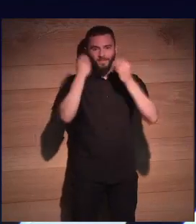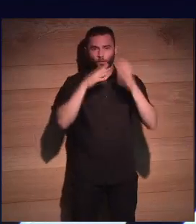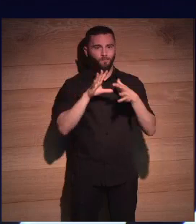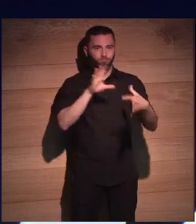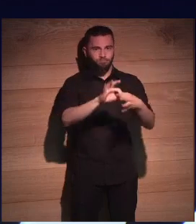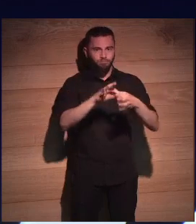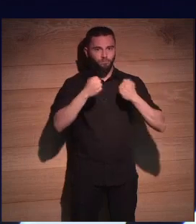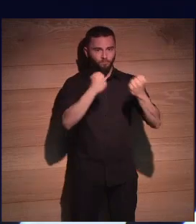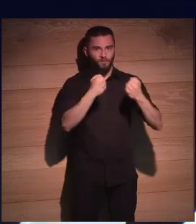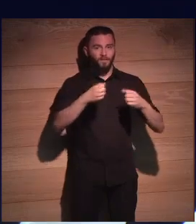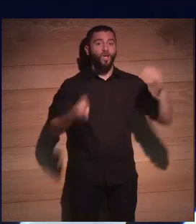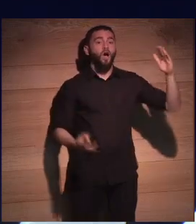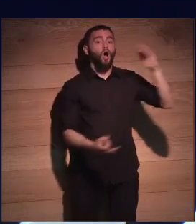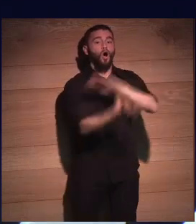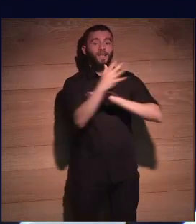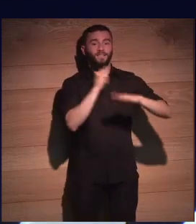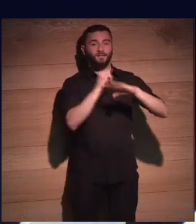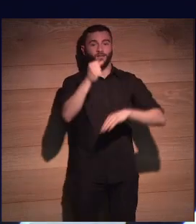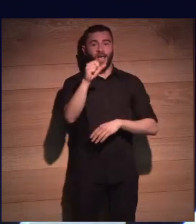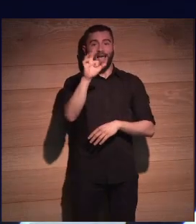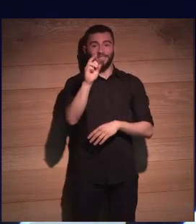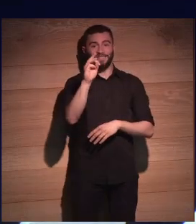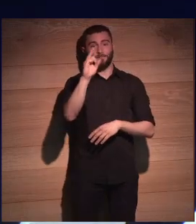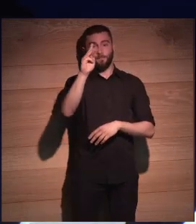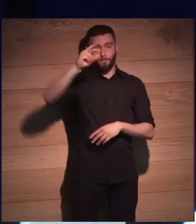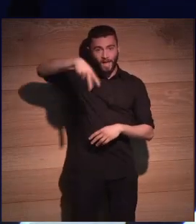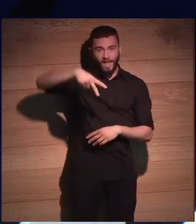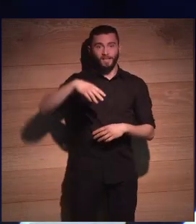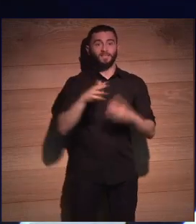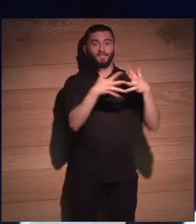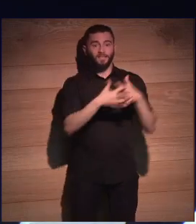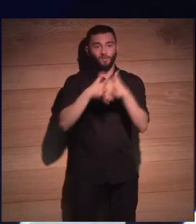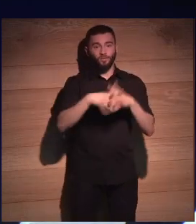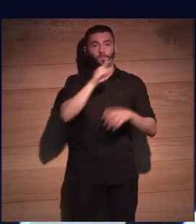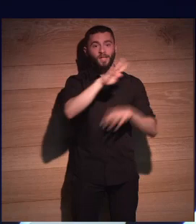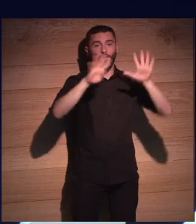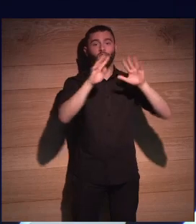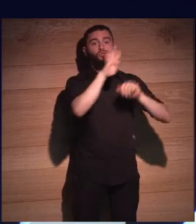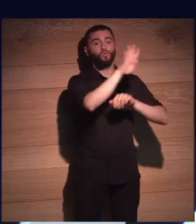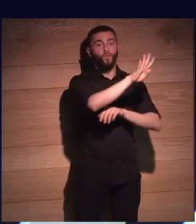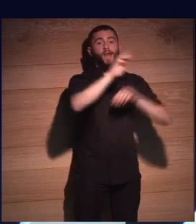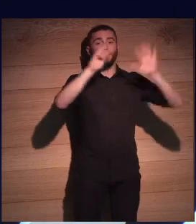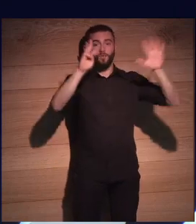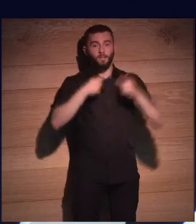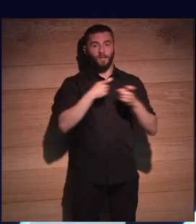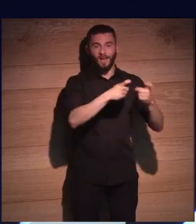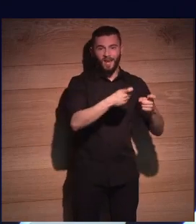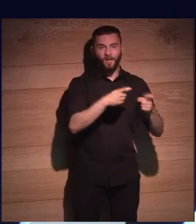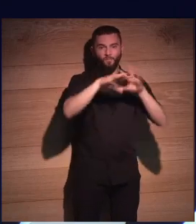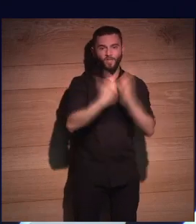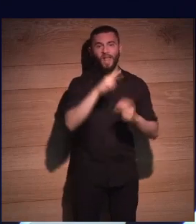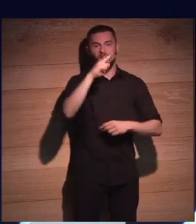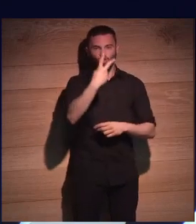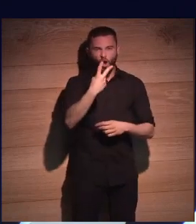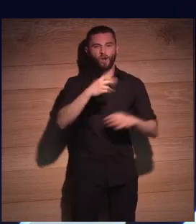relacionado con los orígenes del Instituto Aspen en Estados Unidos, que en 1949, después de 2 guerras mundiales, el lanzamiento de las bombas